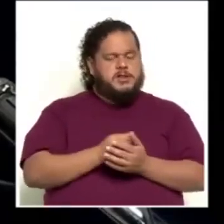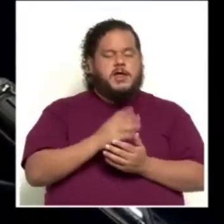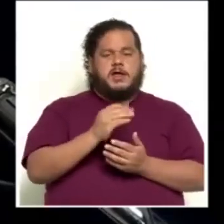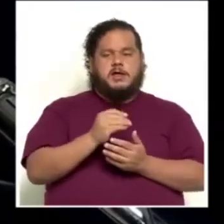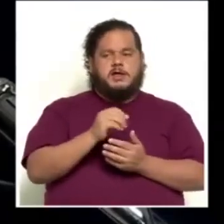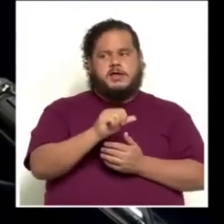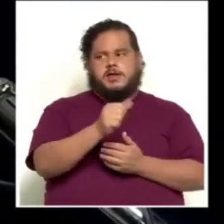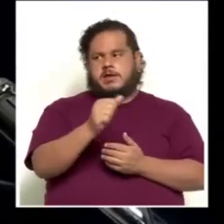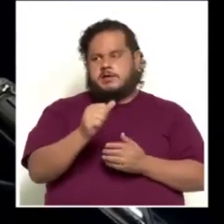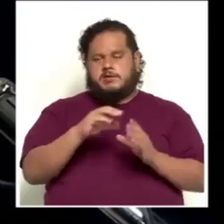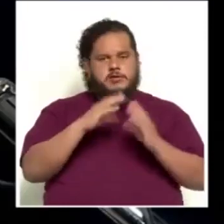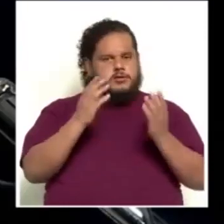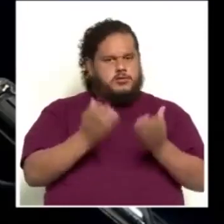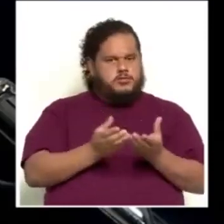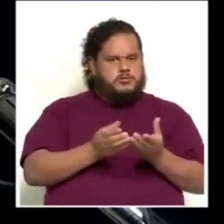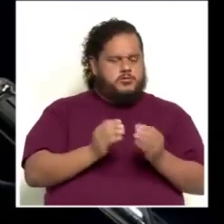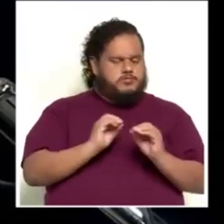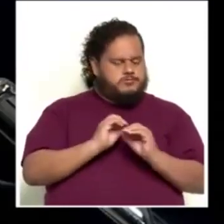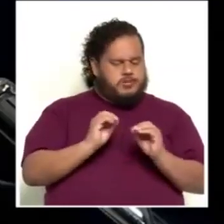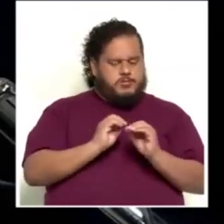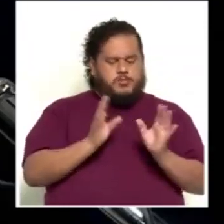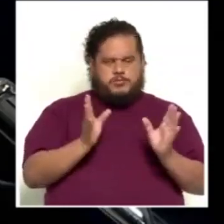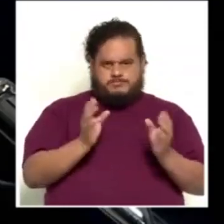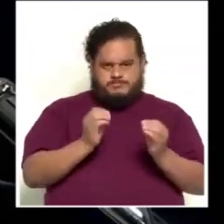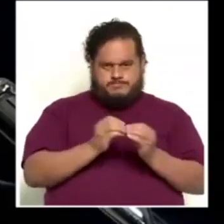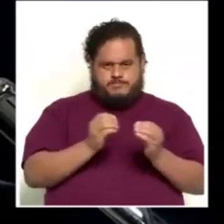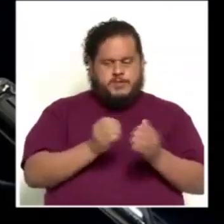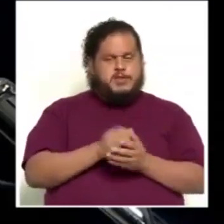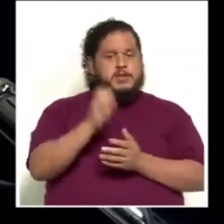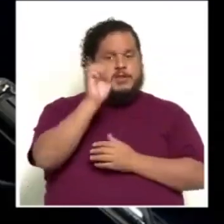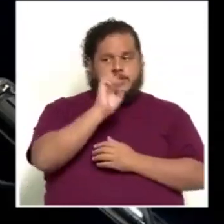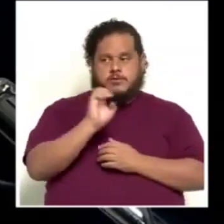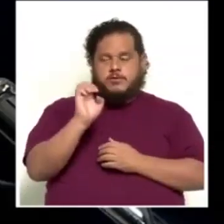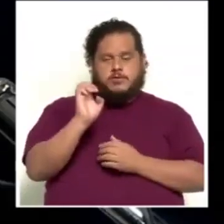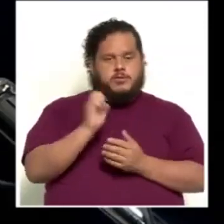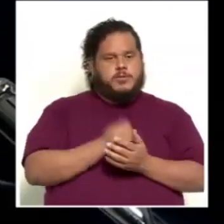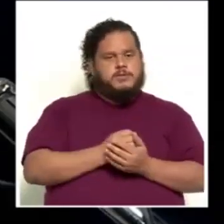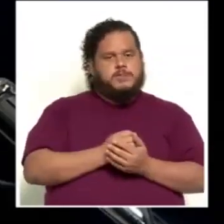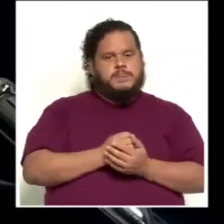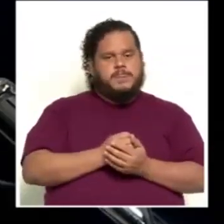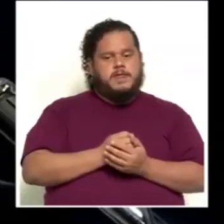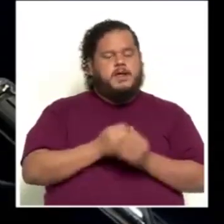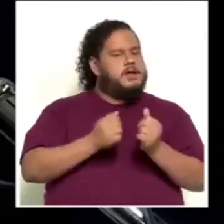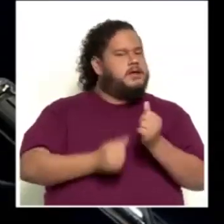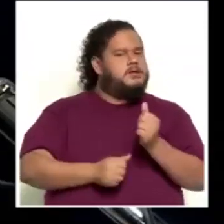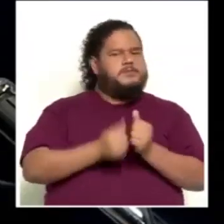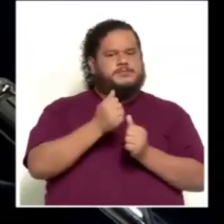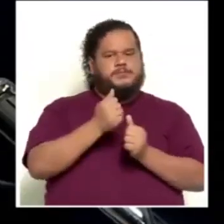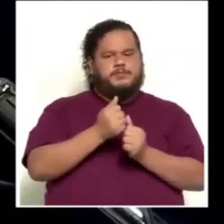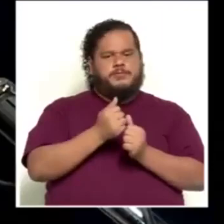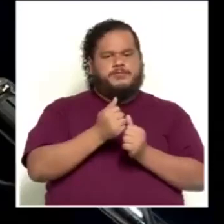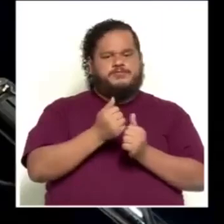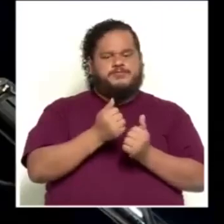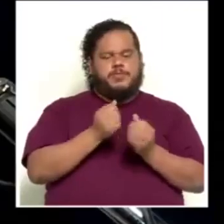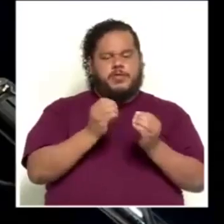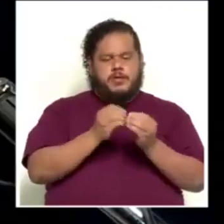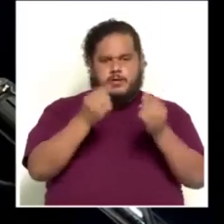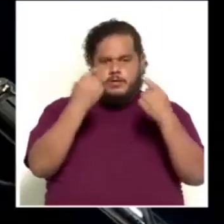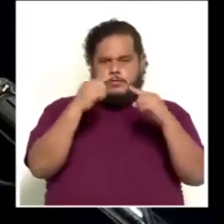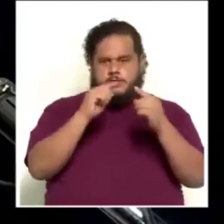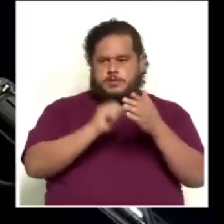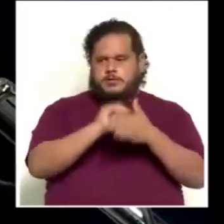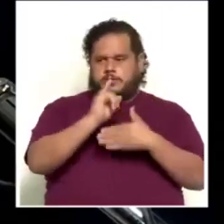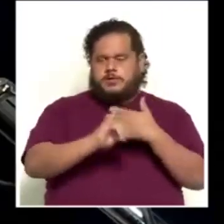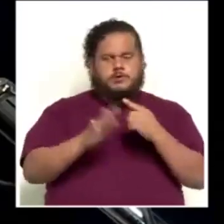en el resto del mundo tampoco. Es más, en Europa, la los mayores Sí, y son de más derecha. exitosos